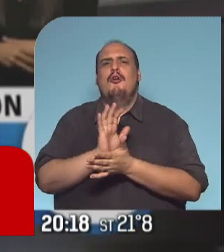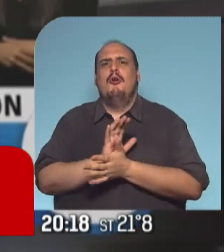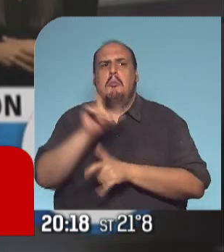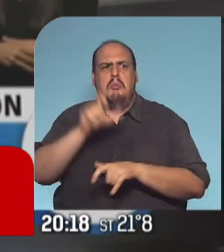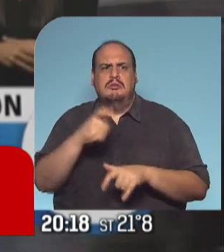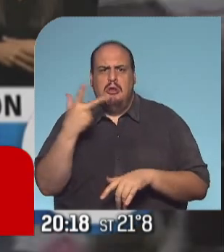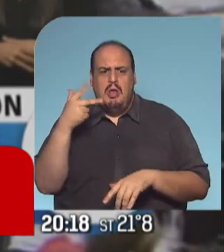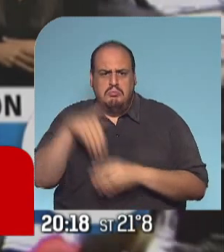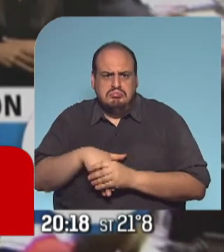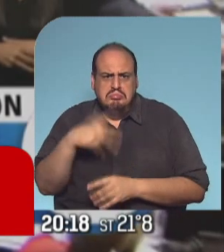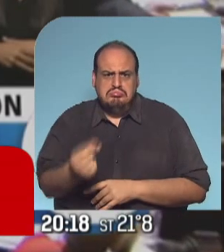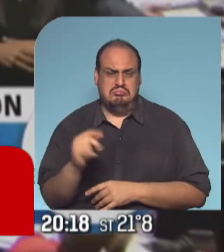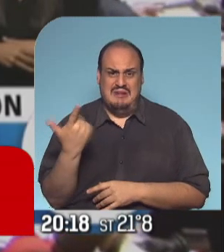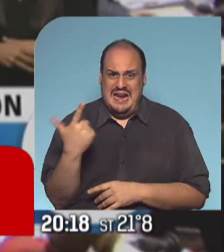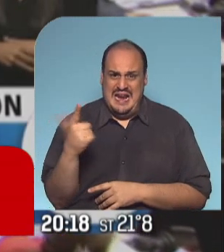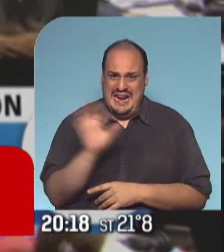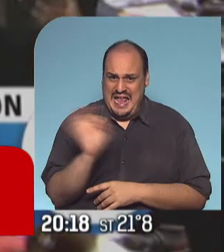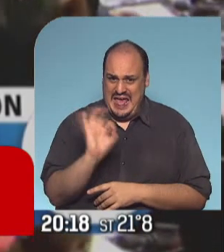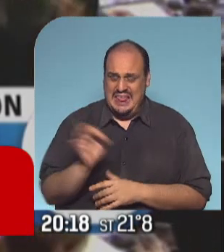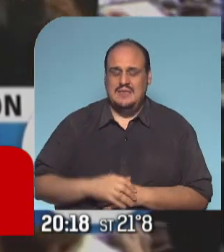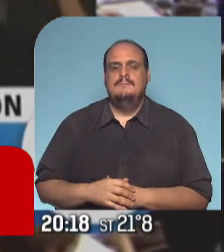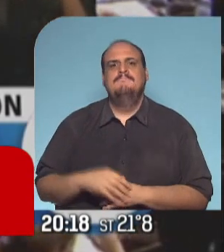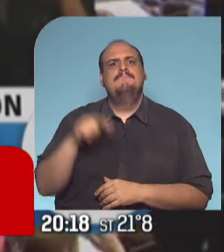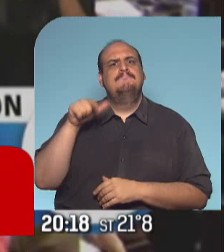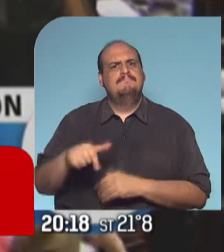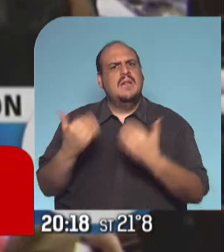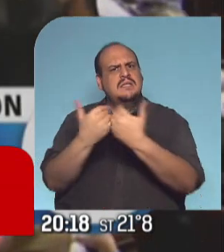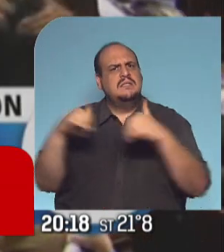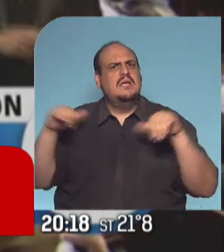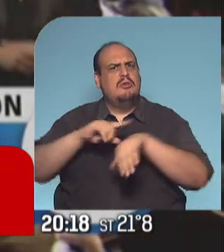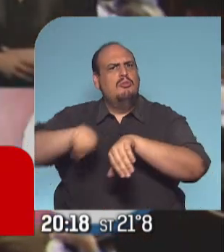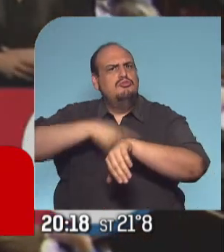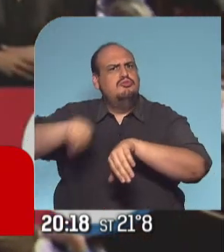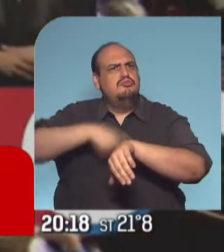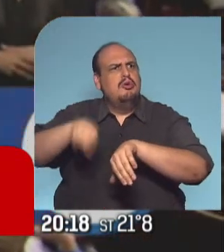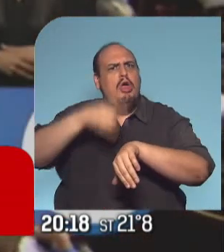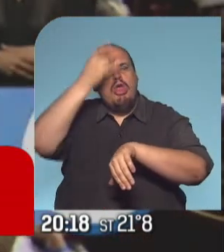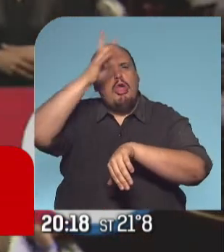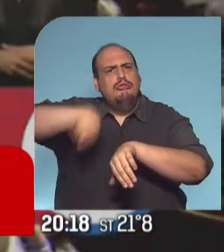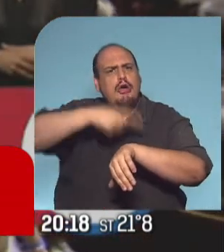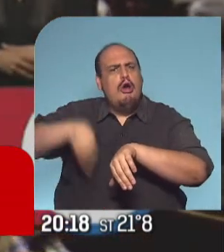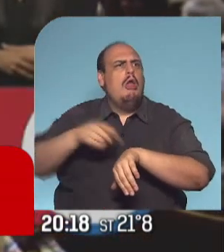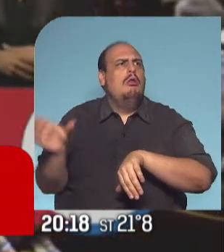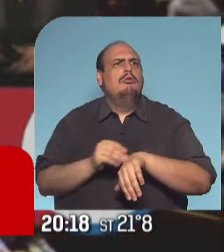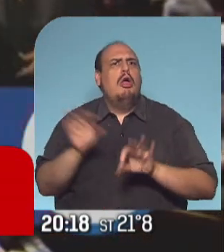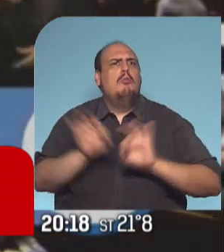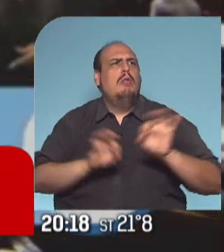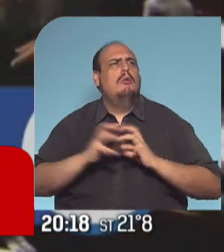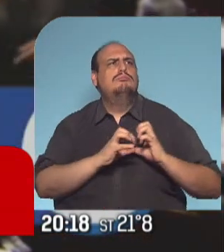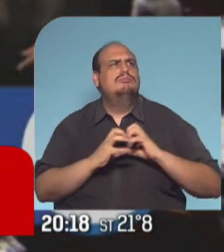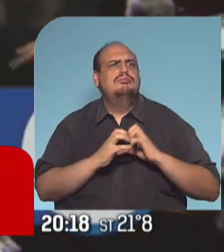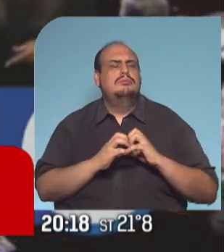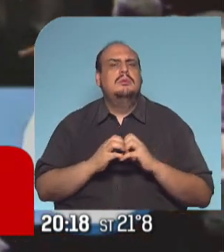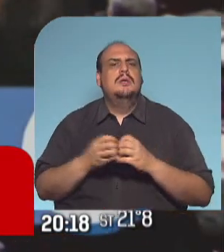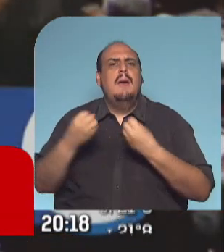en contra. Sí, una curiosidad que fue una sesión maratónica como de más de 12 horas solo discutiendo ese proyecto. Había arrancado incluso